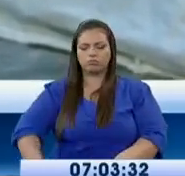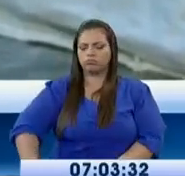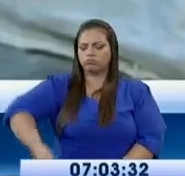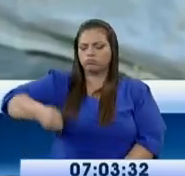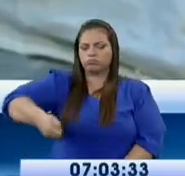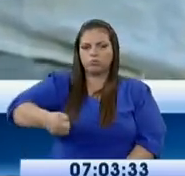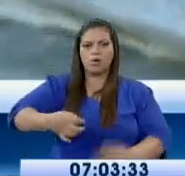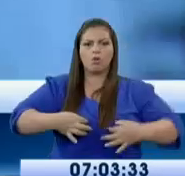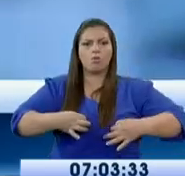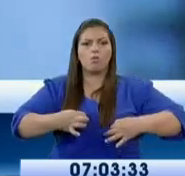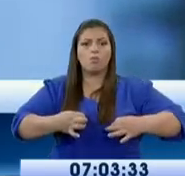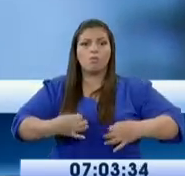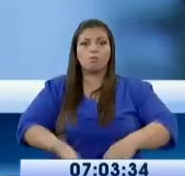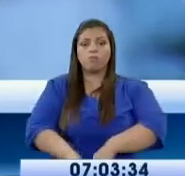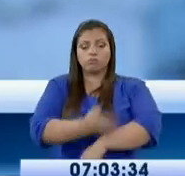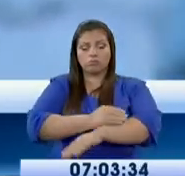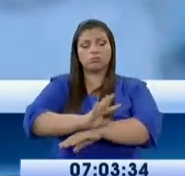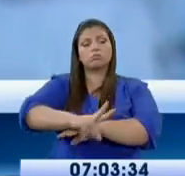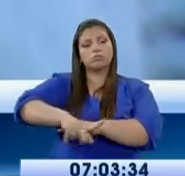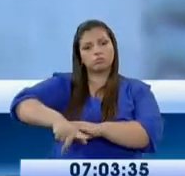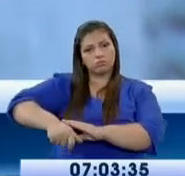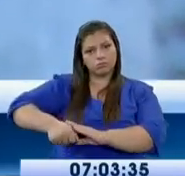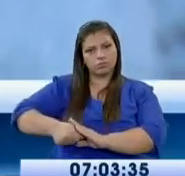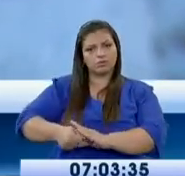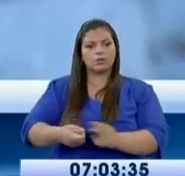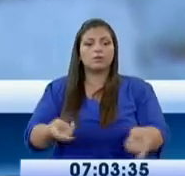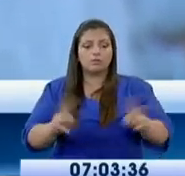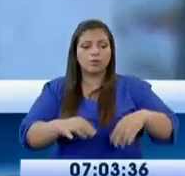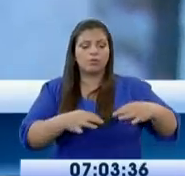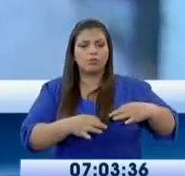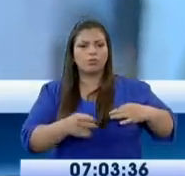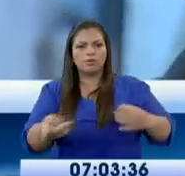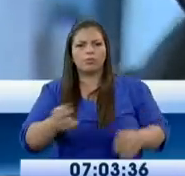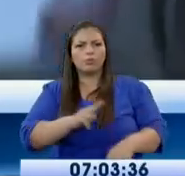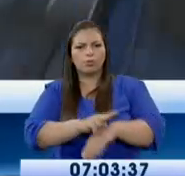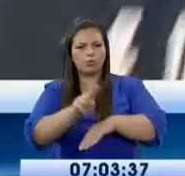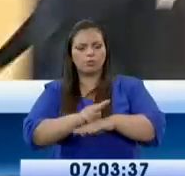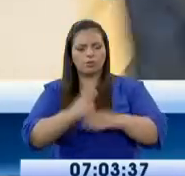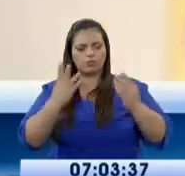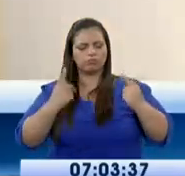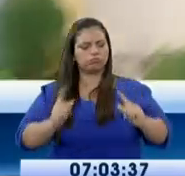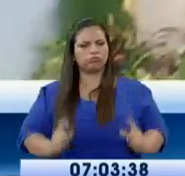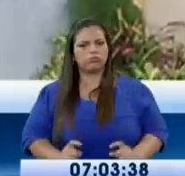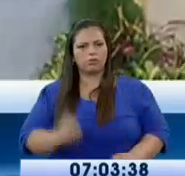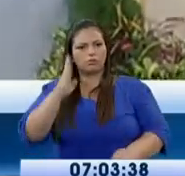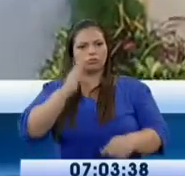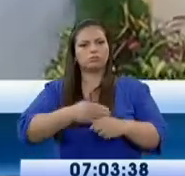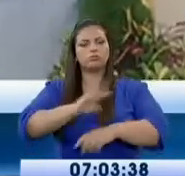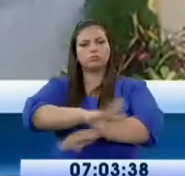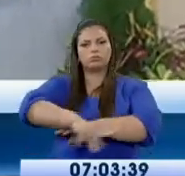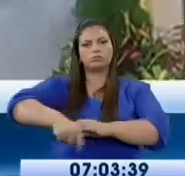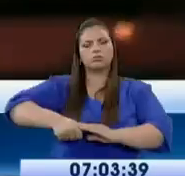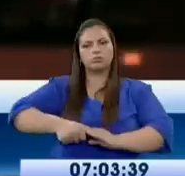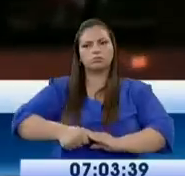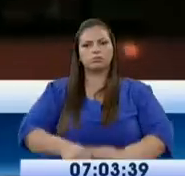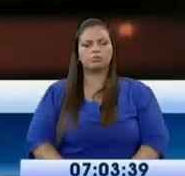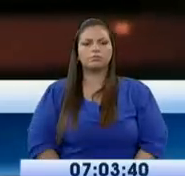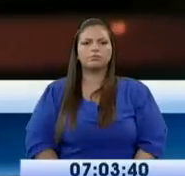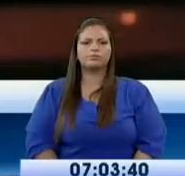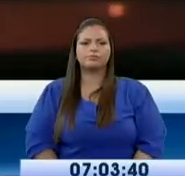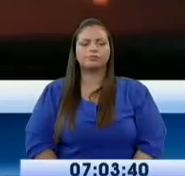sido robadas y también ropa que ellos utilizaban para cometer el ilícito. ¿Alguna pregunta de